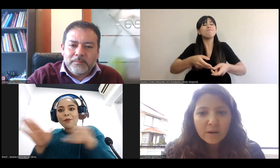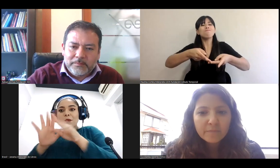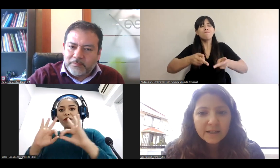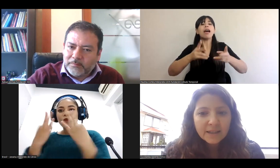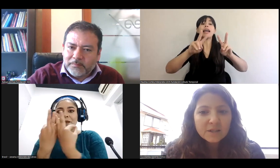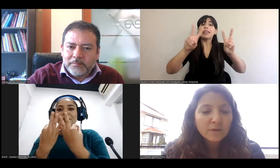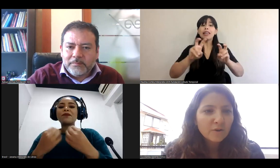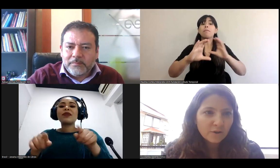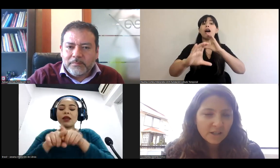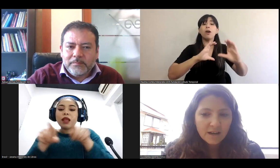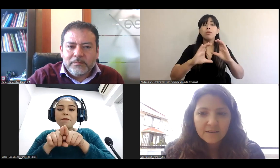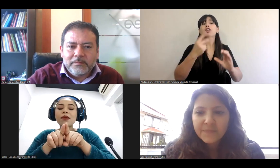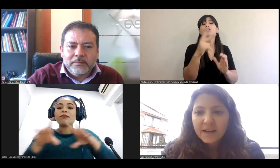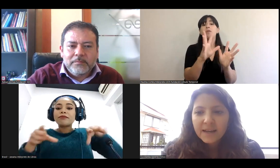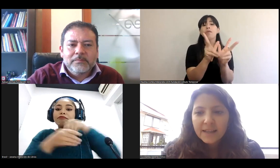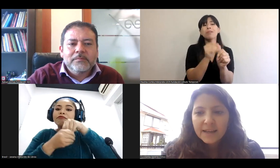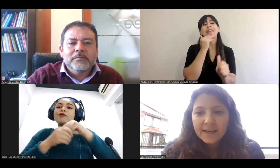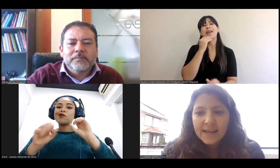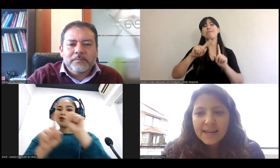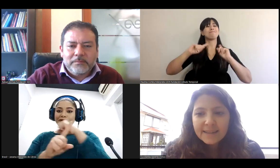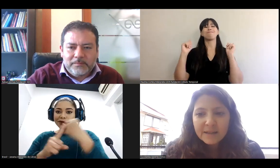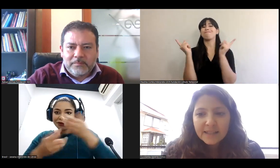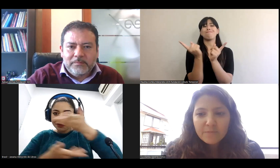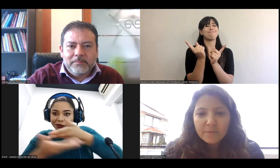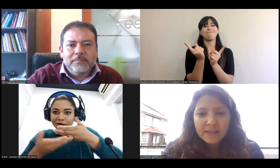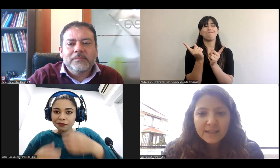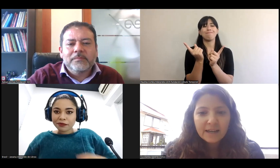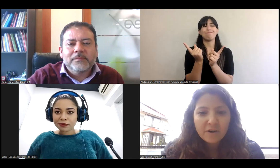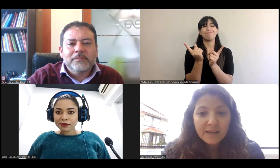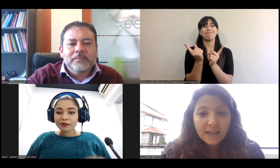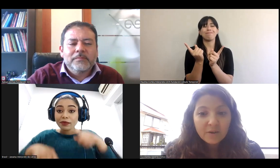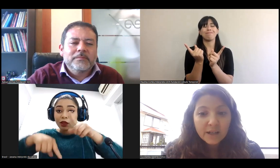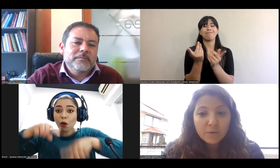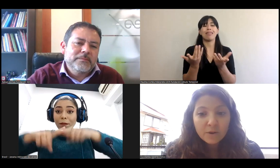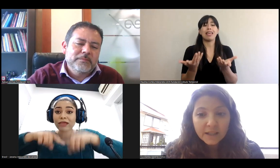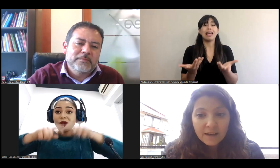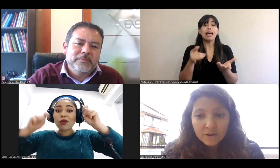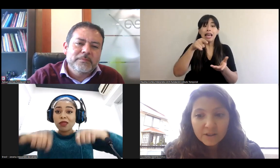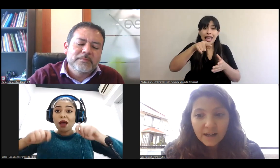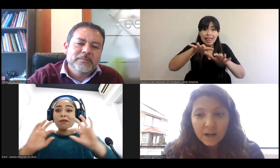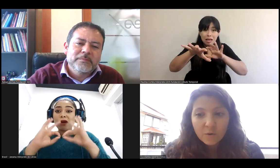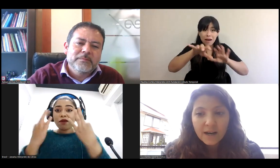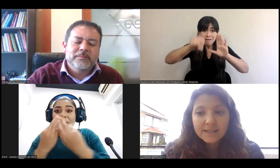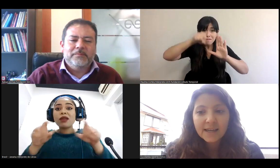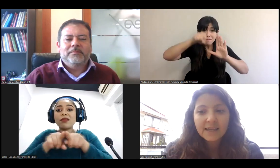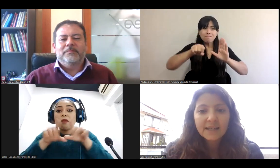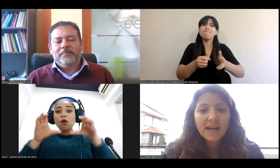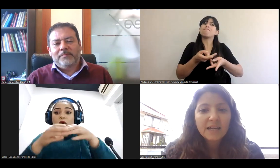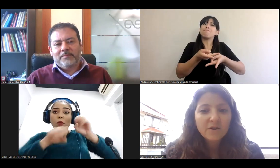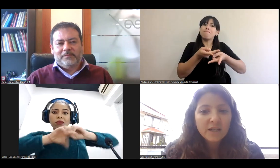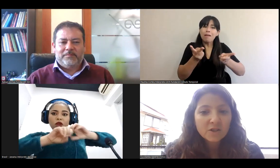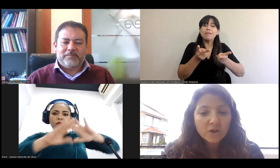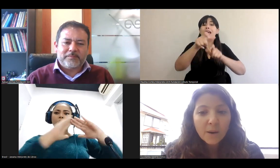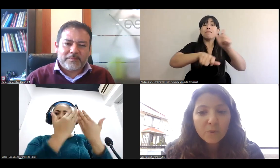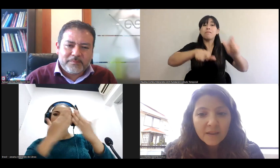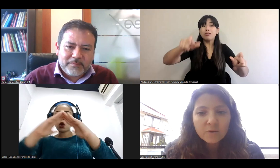poder formar parte de su entorno social. Este material permite que las familias y los equipos educativos de las escuelas que atienden a